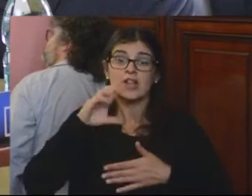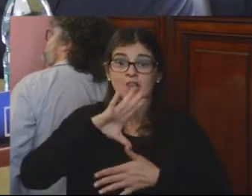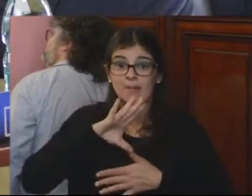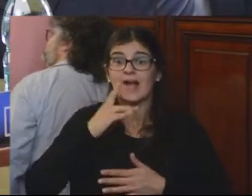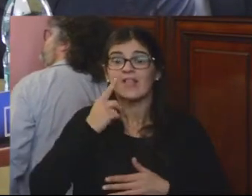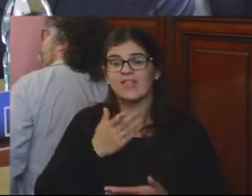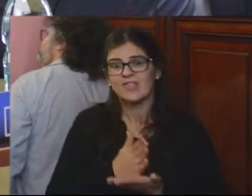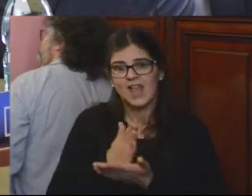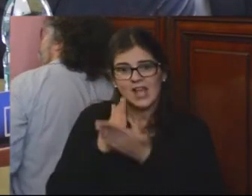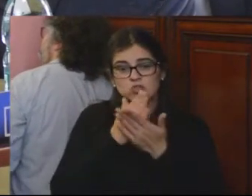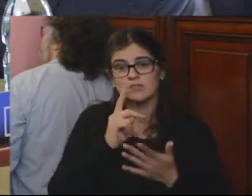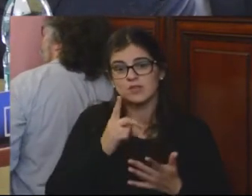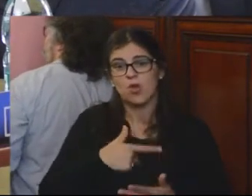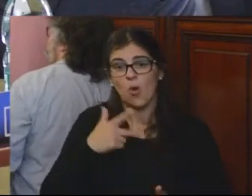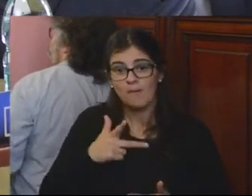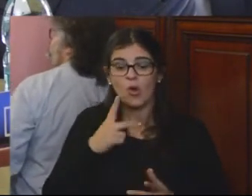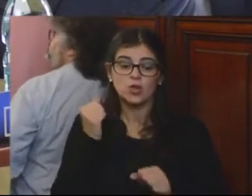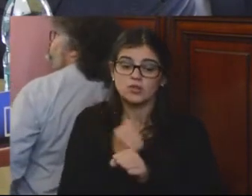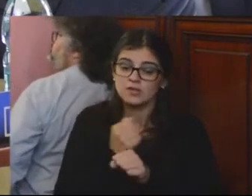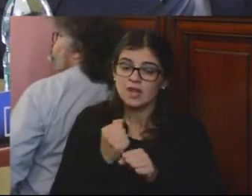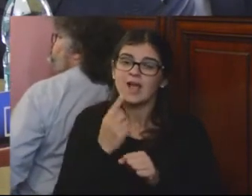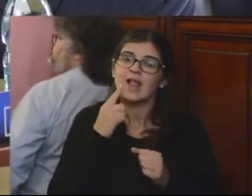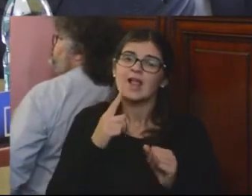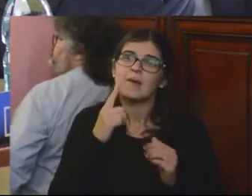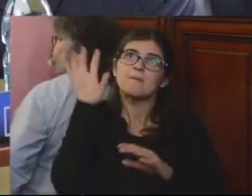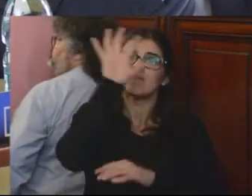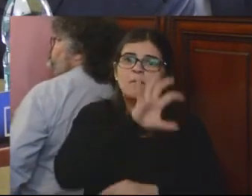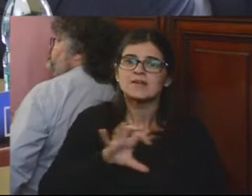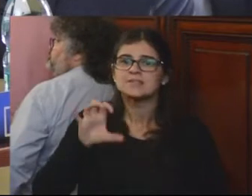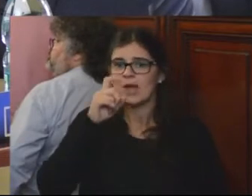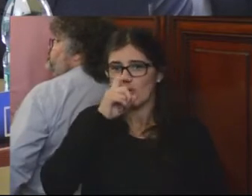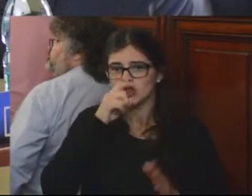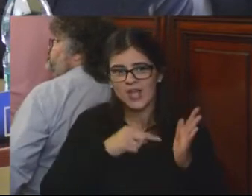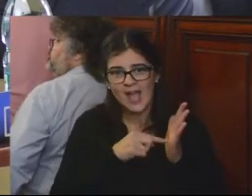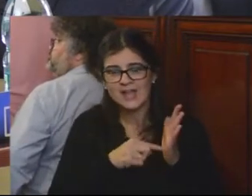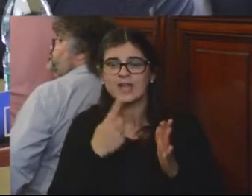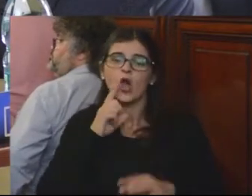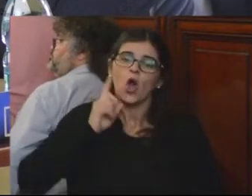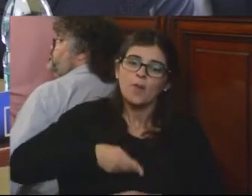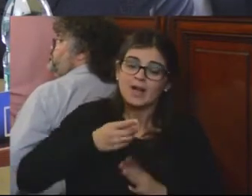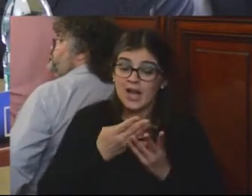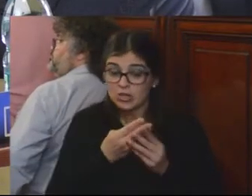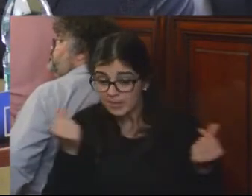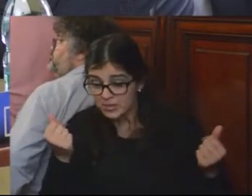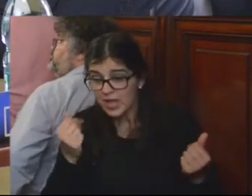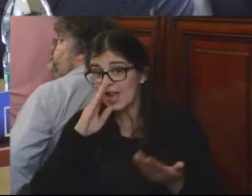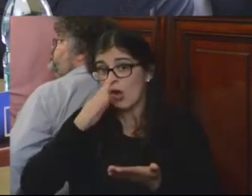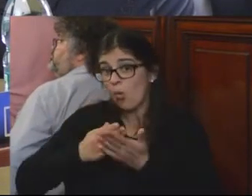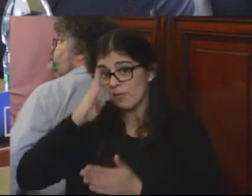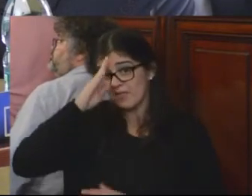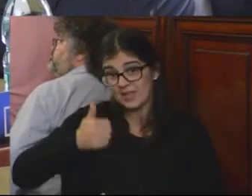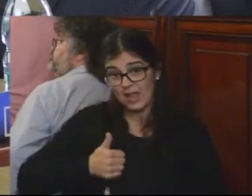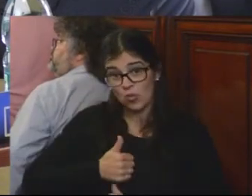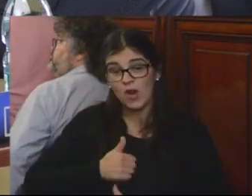cuando está un objeto la ley promulgada la provincia de buenos aires que obligaba a decir que los desaparecidos en la última dictadura militar